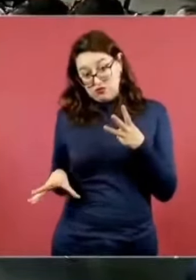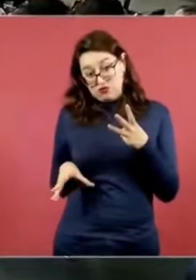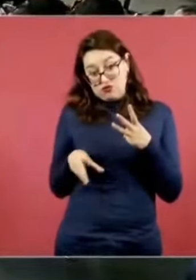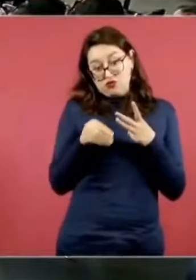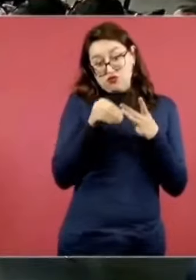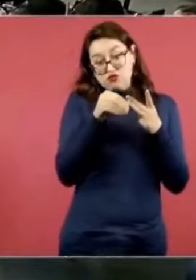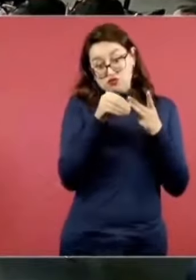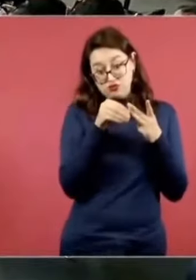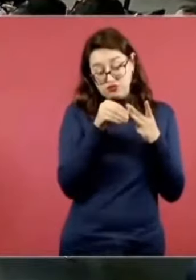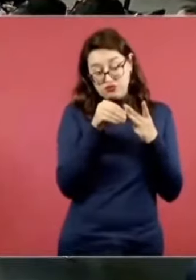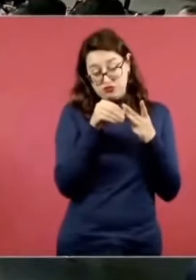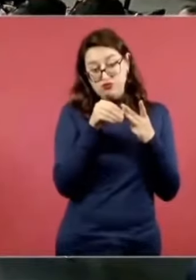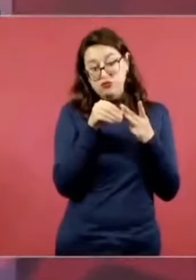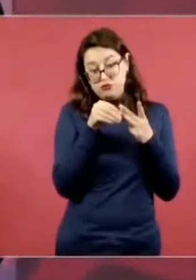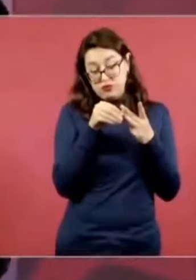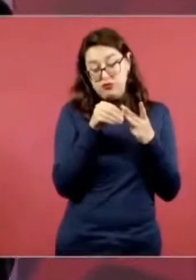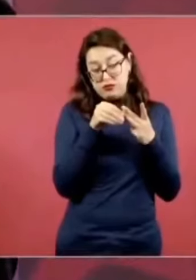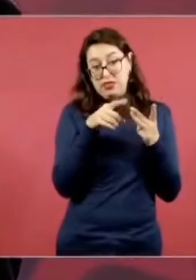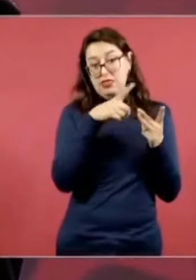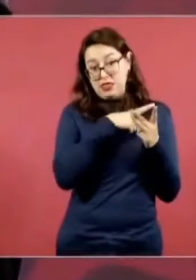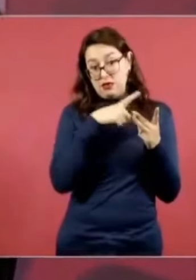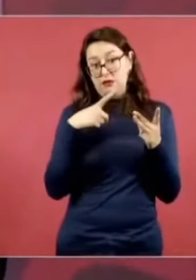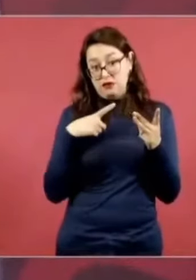En el caso de adultos mayores,